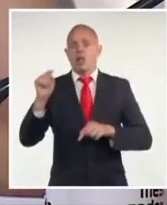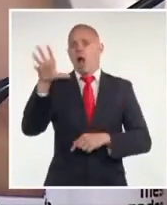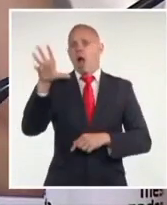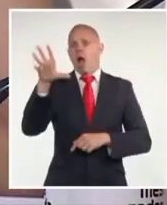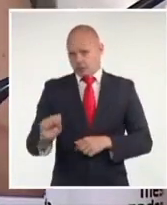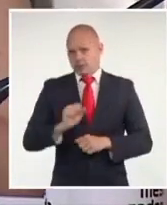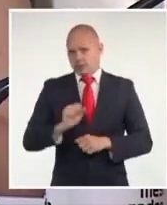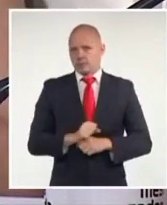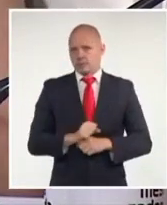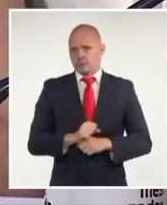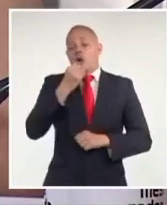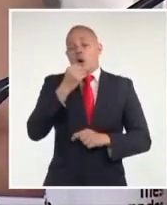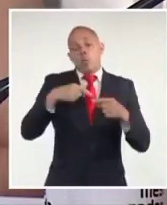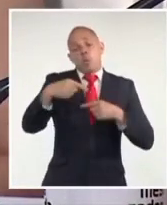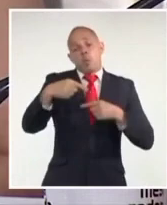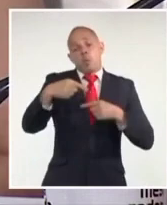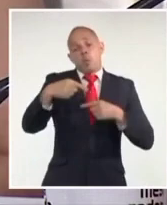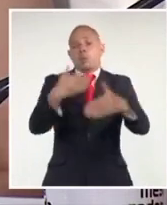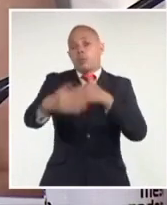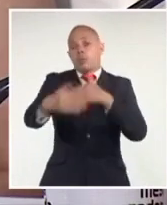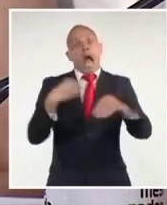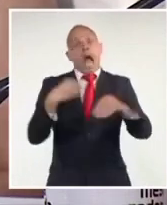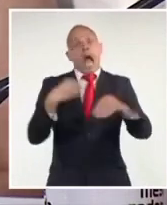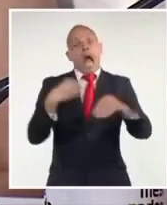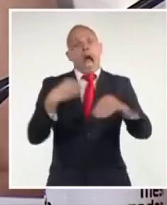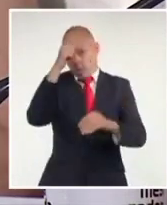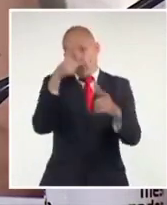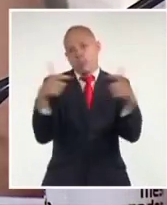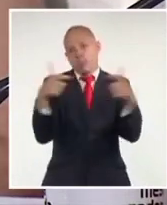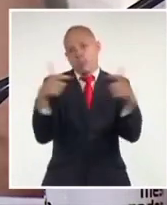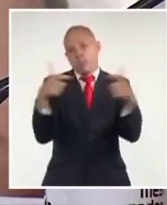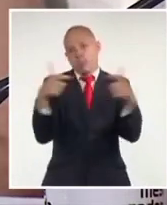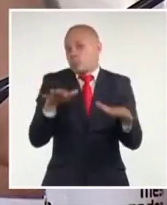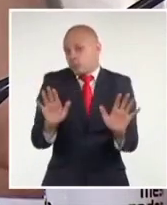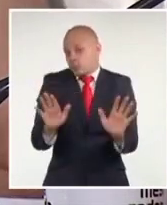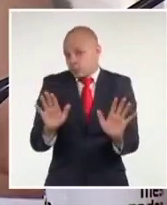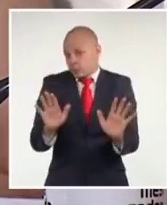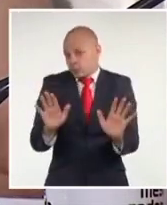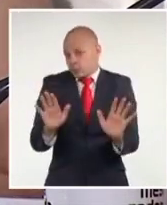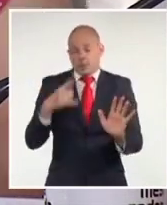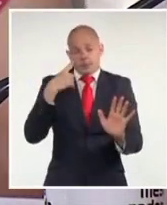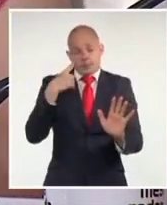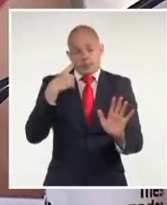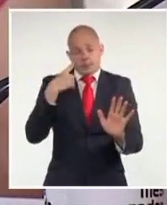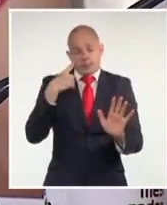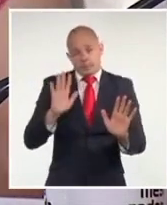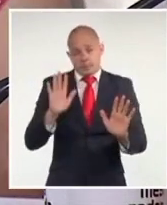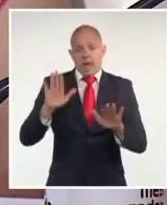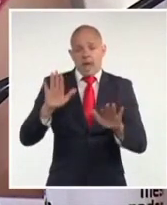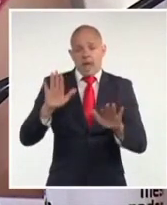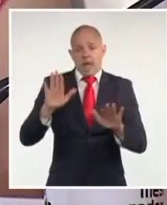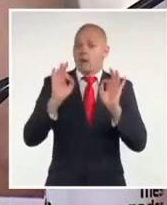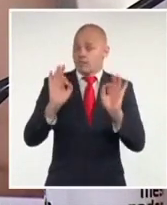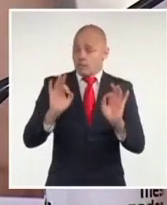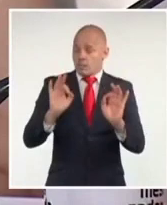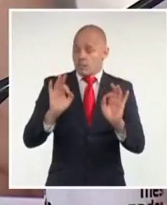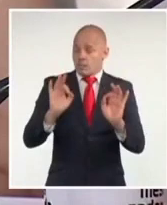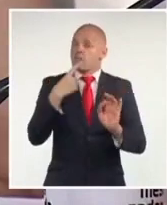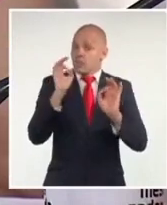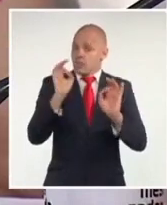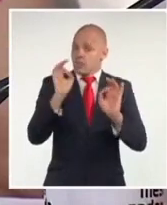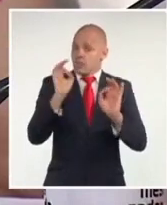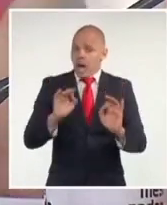de 15 días encontramos otra situación asociada también a casos graves, críticos y fallecidos. Pero